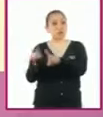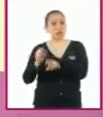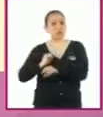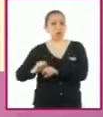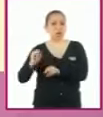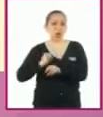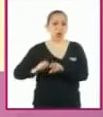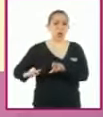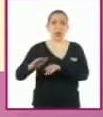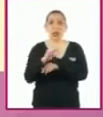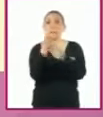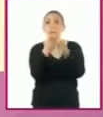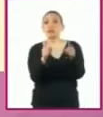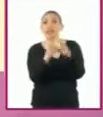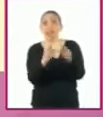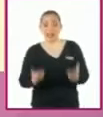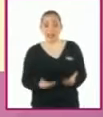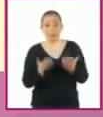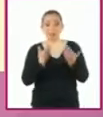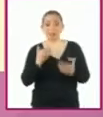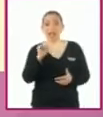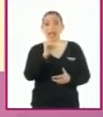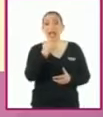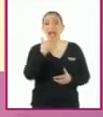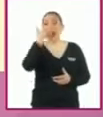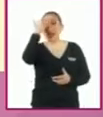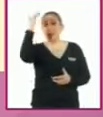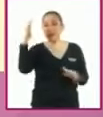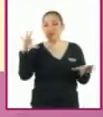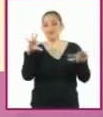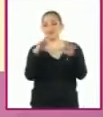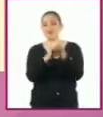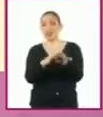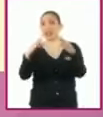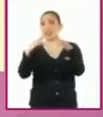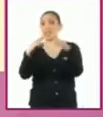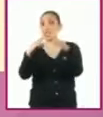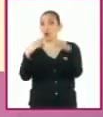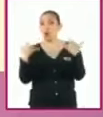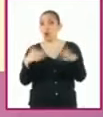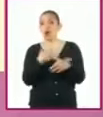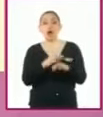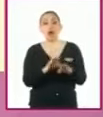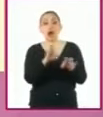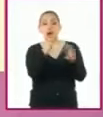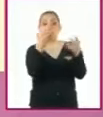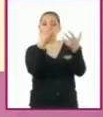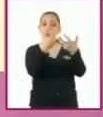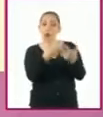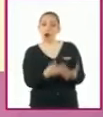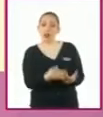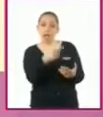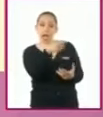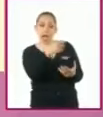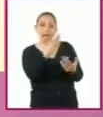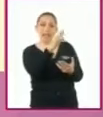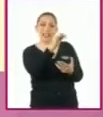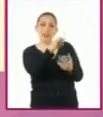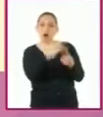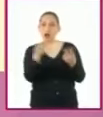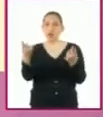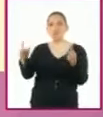siglos. La música y la danza árabe están muy ligadas a la religión, destacando la armonía que hay entre el ritmo y